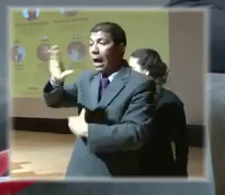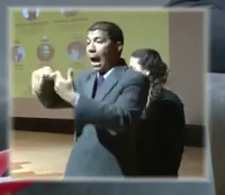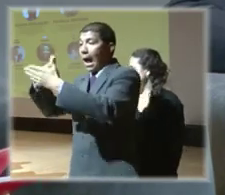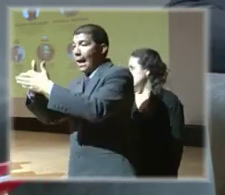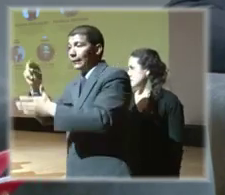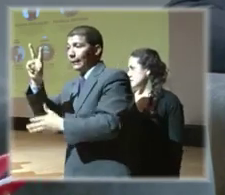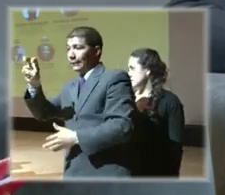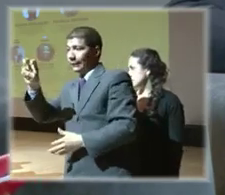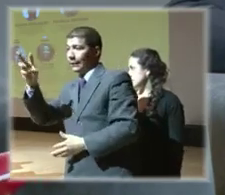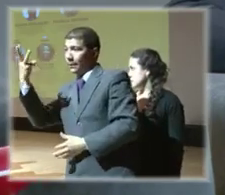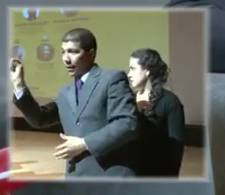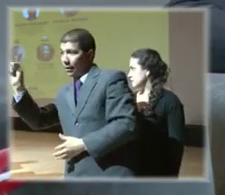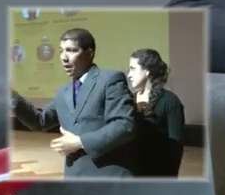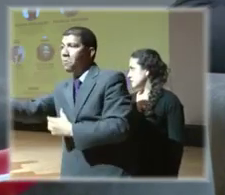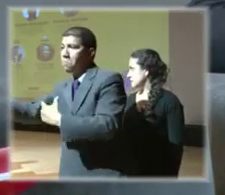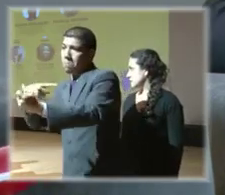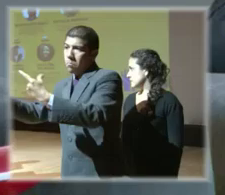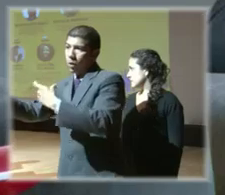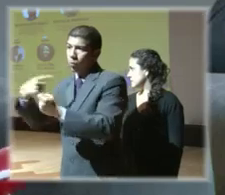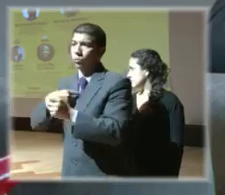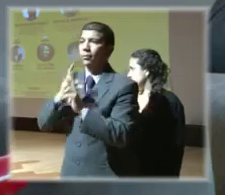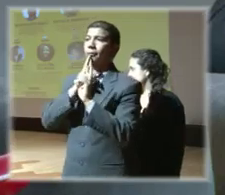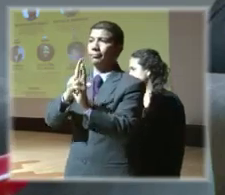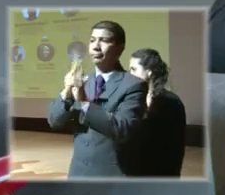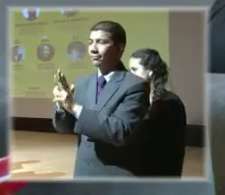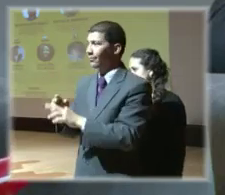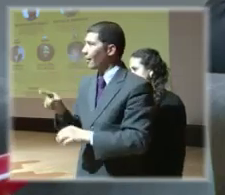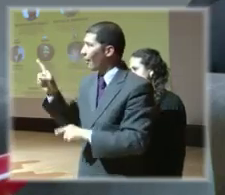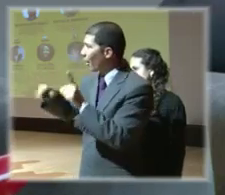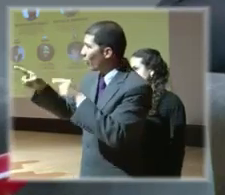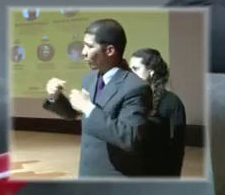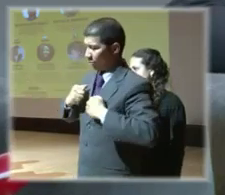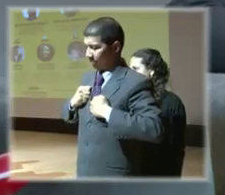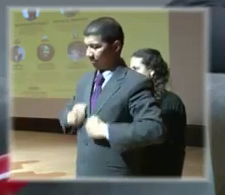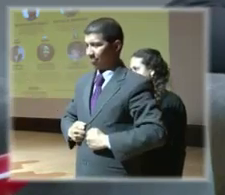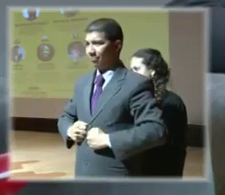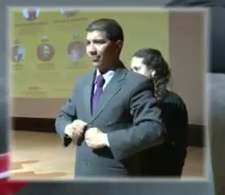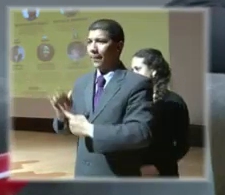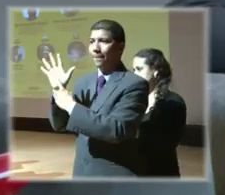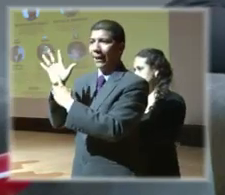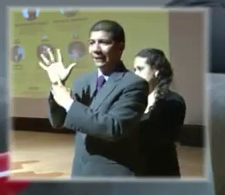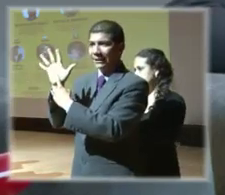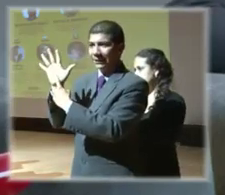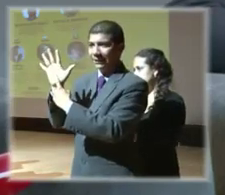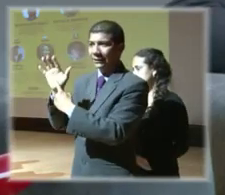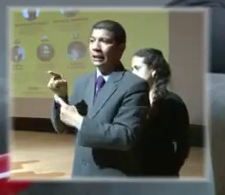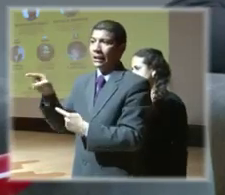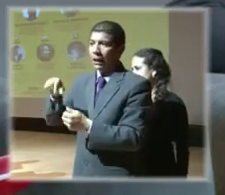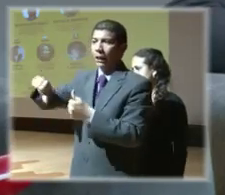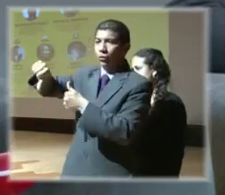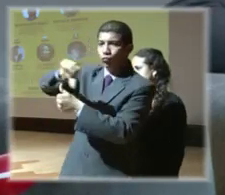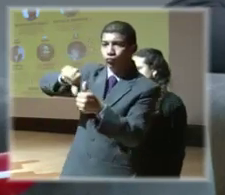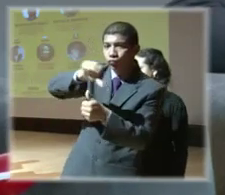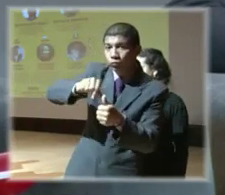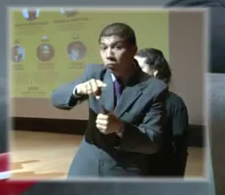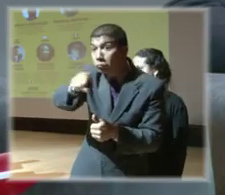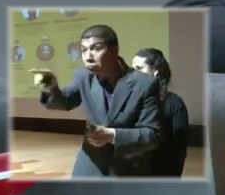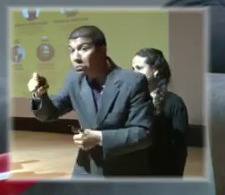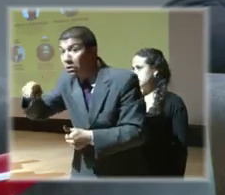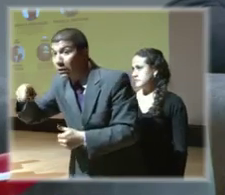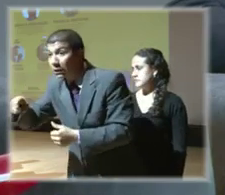público. Entonces, habrá personas con la camiseta de país rotando por todo el espacio. Si alguien quiere hacer alguna pregunta, requiere apoyo